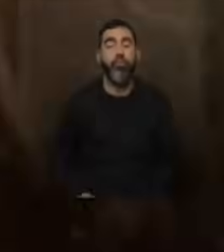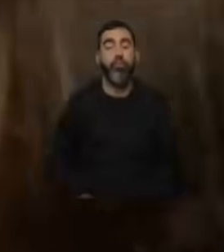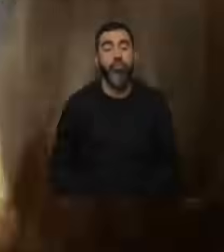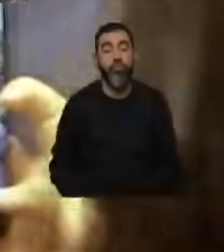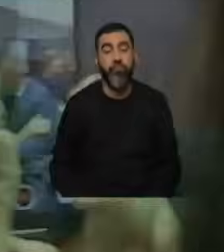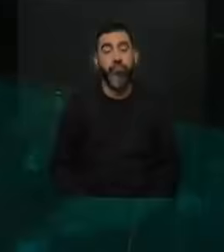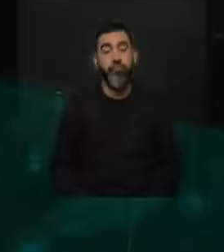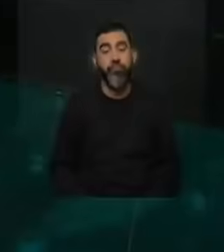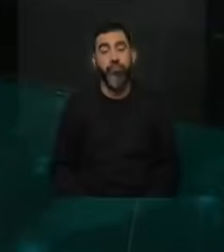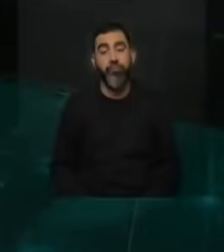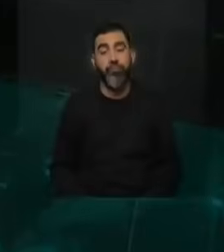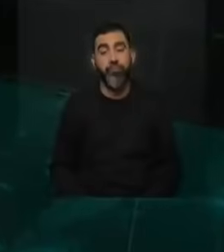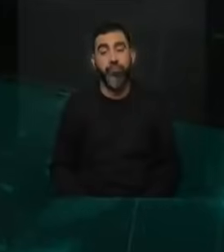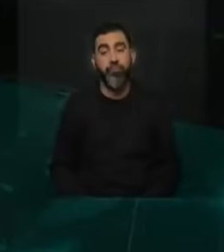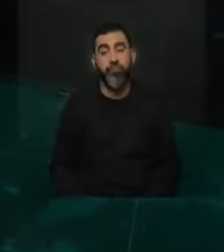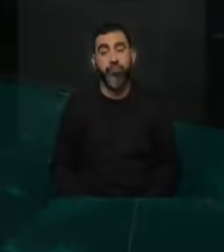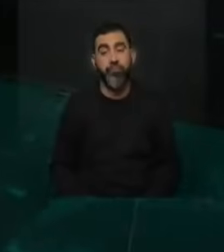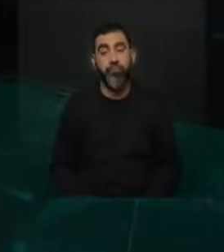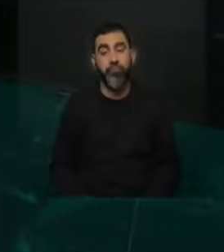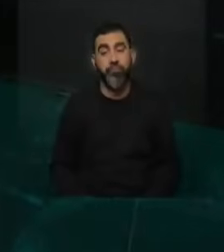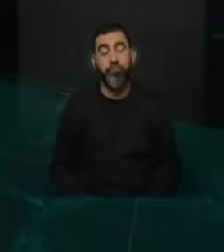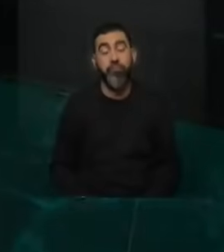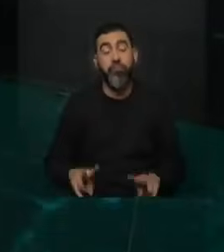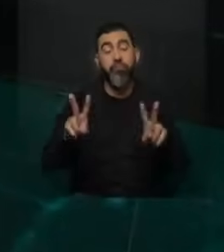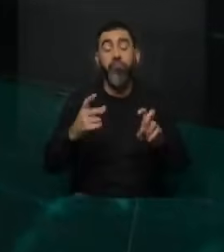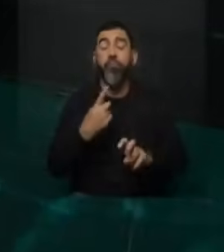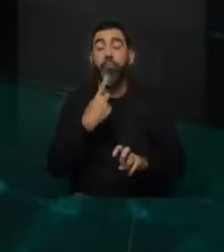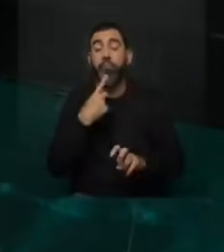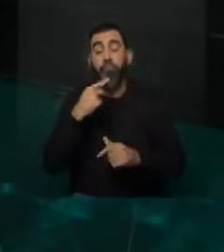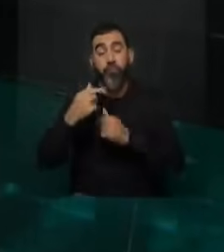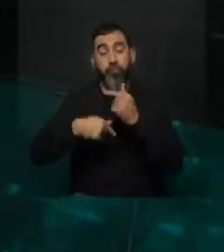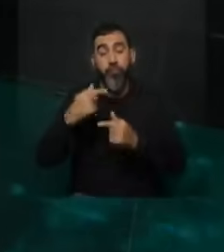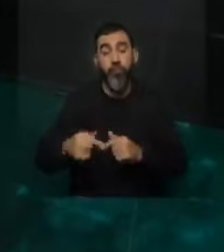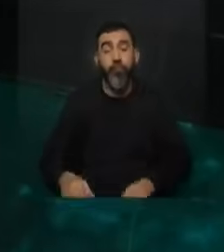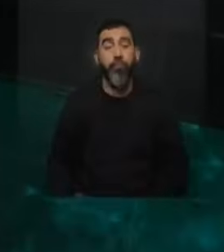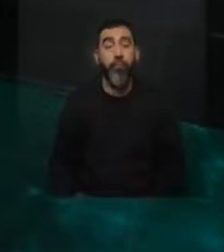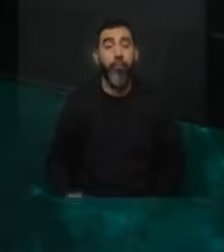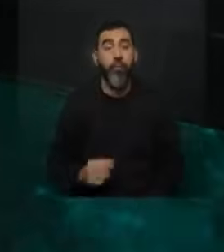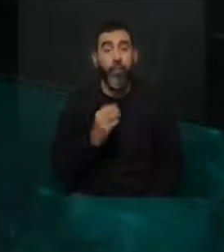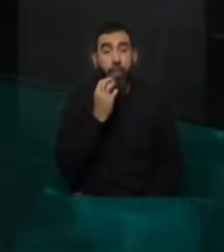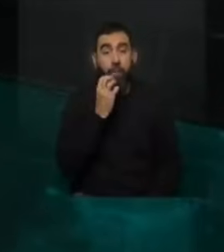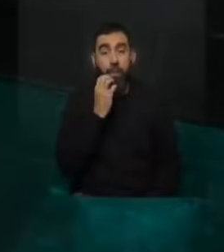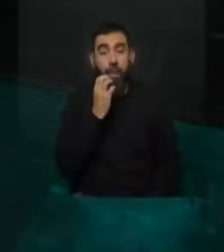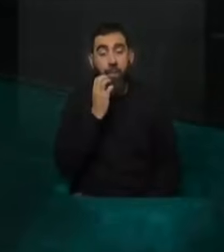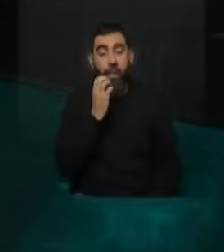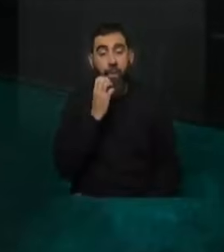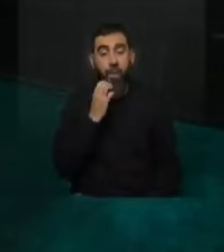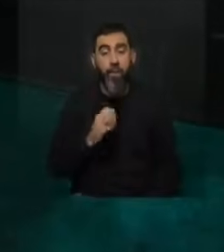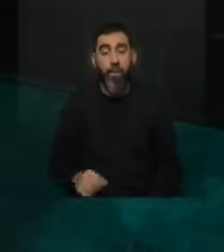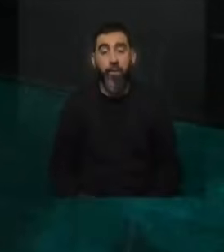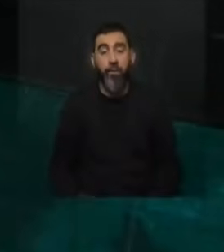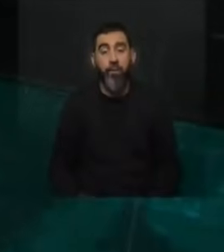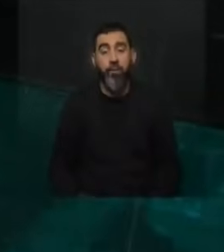cordón Bueno muy bien y segimos en temas políticos y lo decíamos en el arranque de esta primera edición de mbd noticias